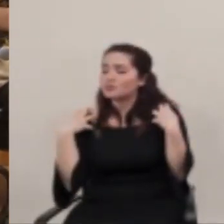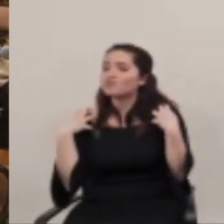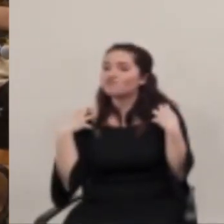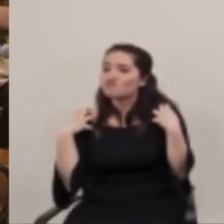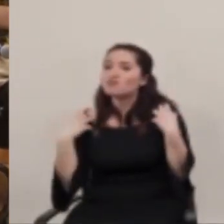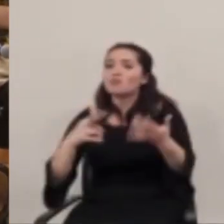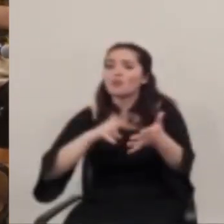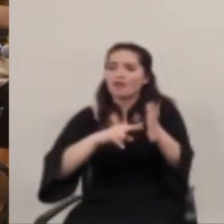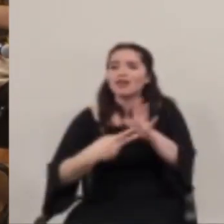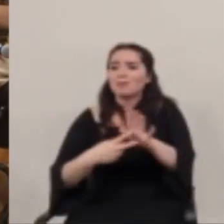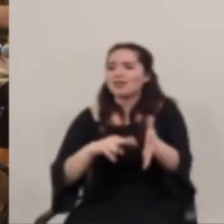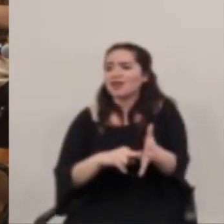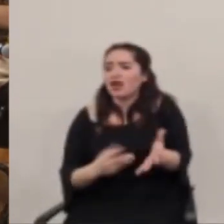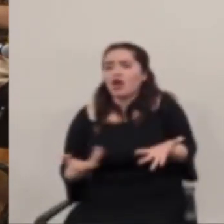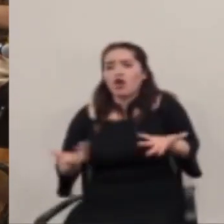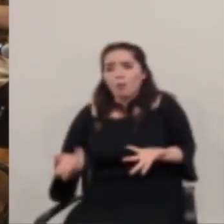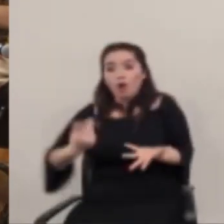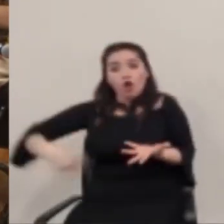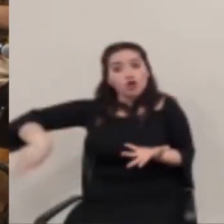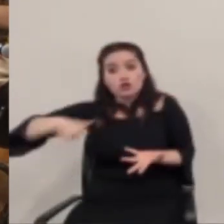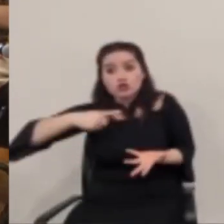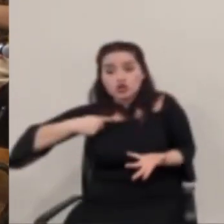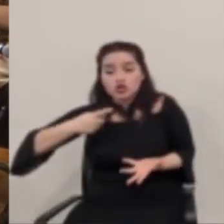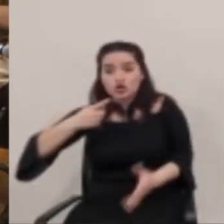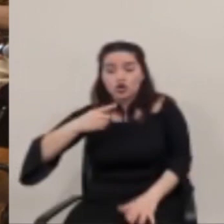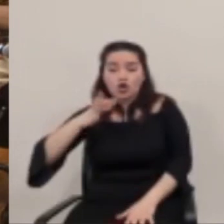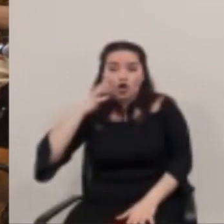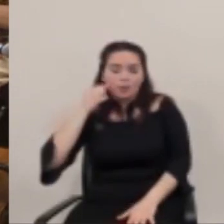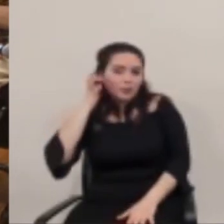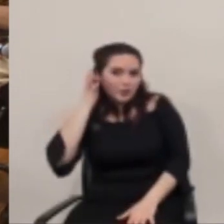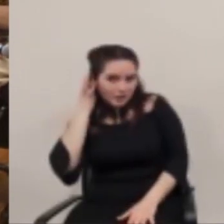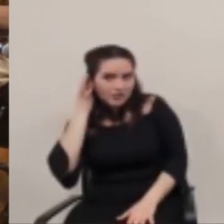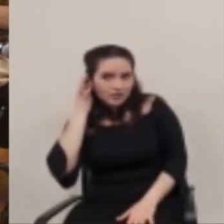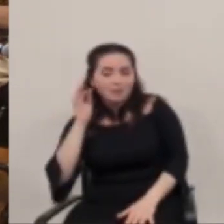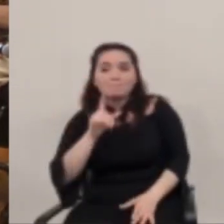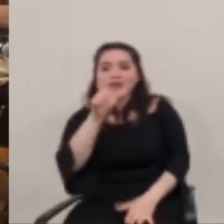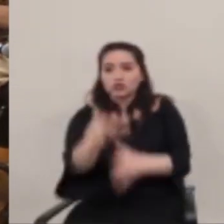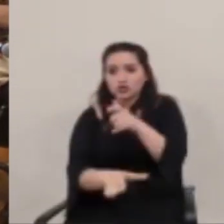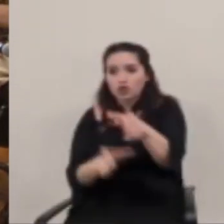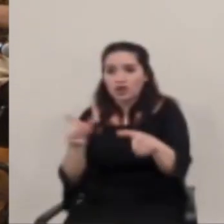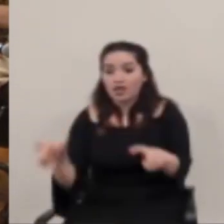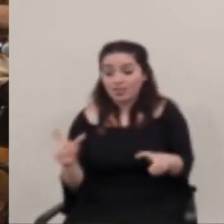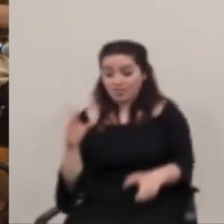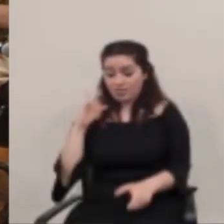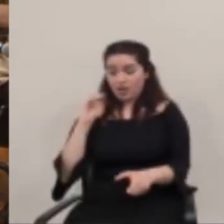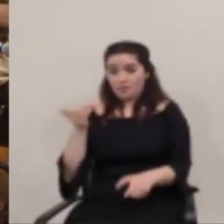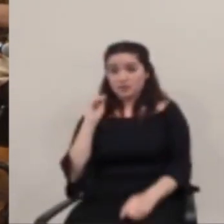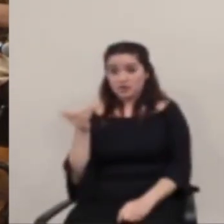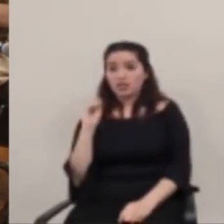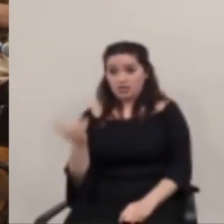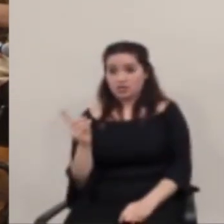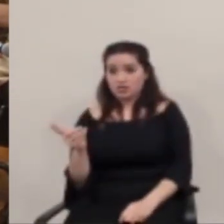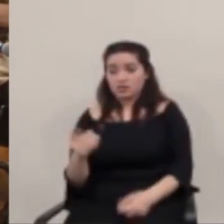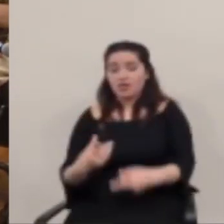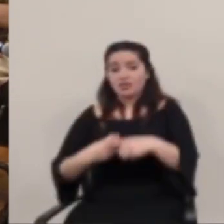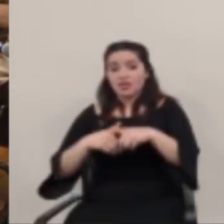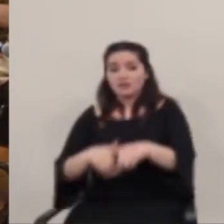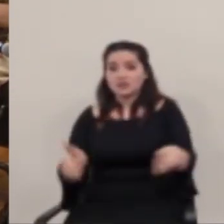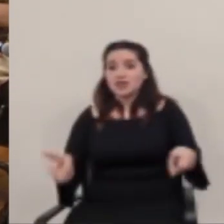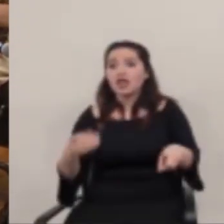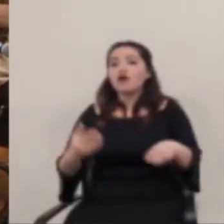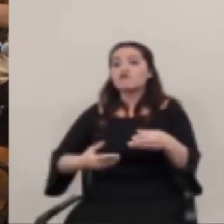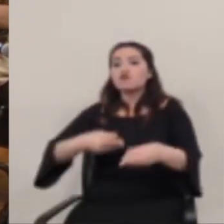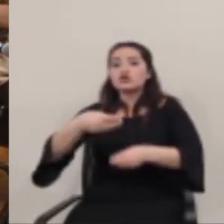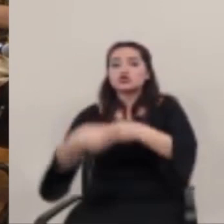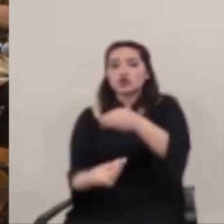problemática y también cómo nosotras, ahora estoy hablando de nosotros, las personas con discapacidad, con diversidad funcional,